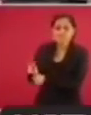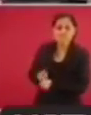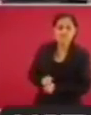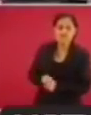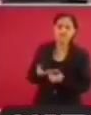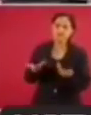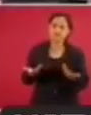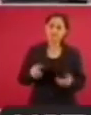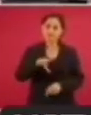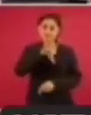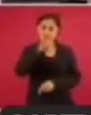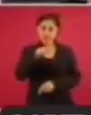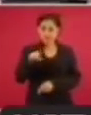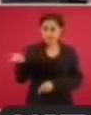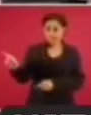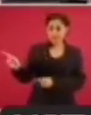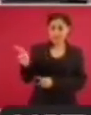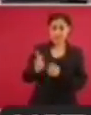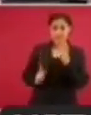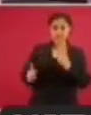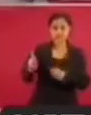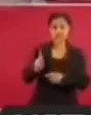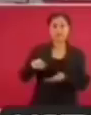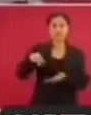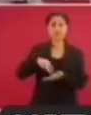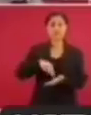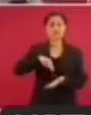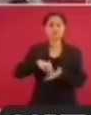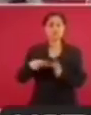también de la Dirección General de Aeronáutica Civil.